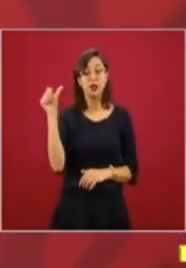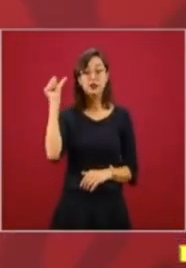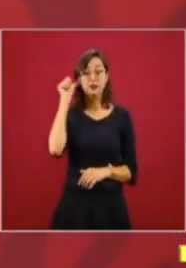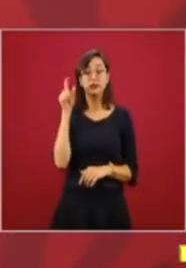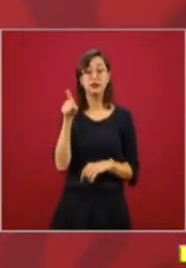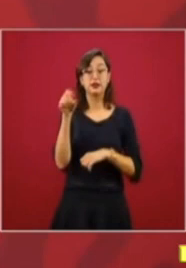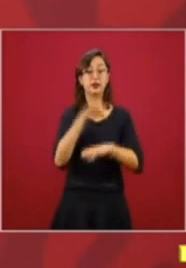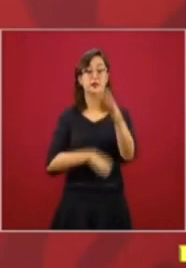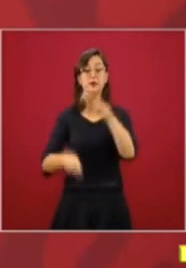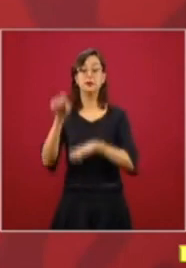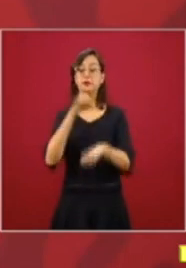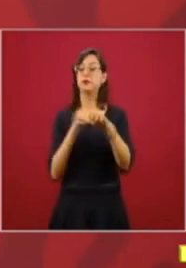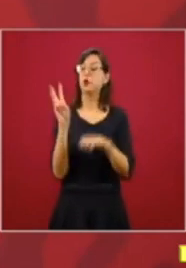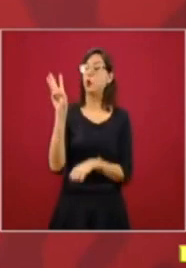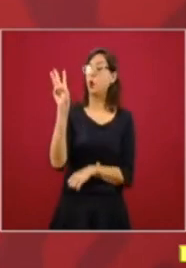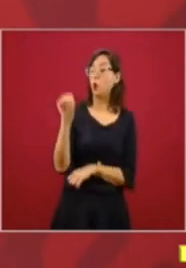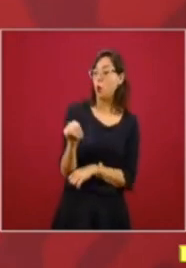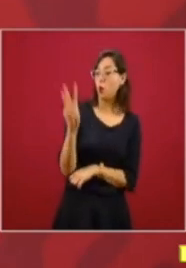decidió